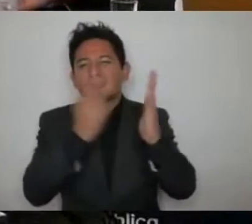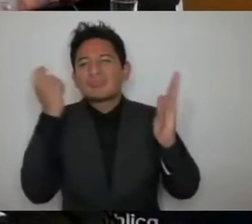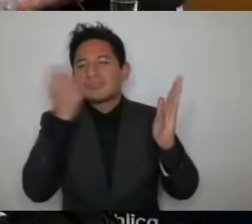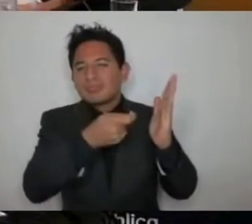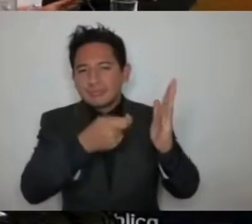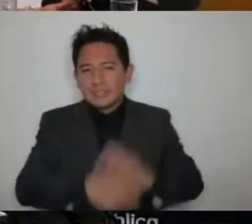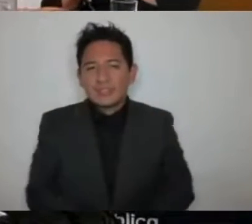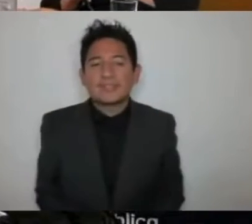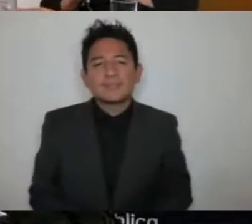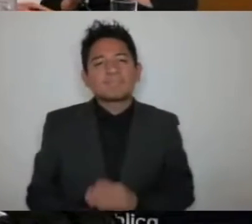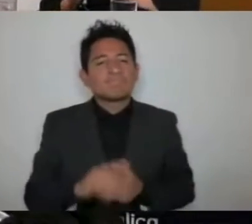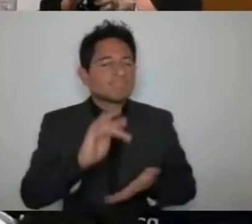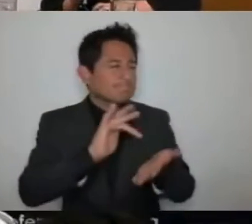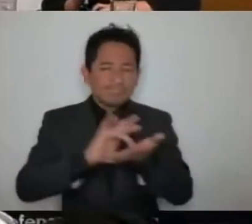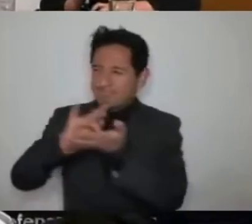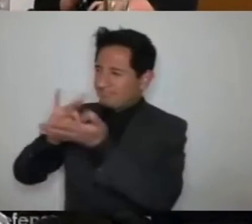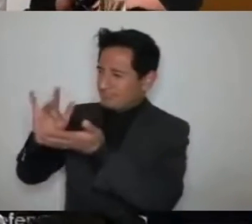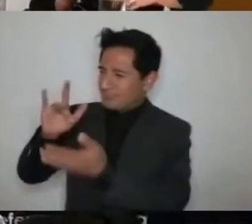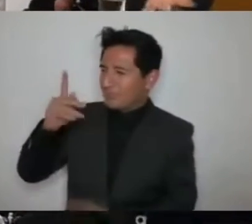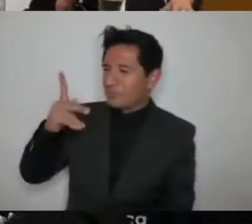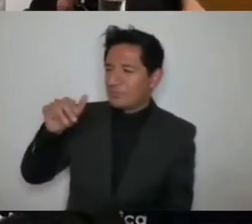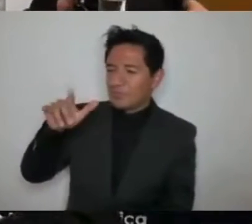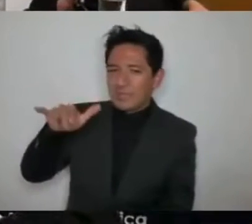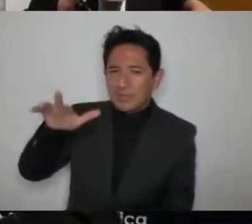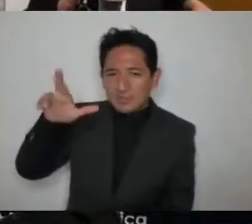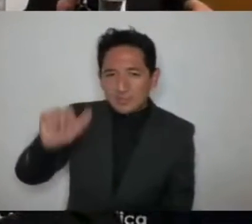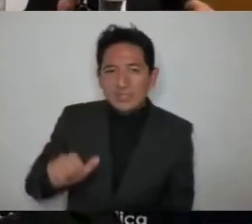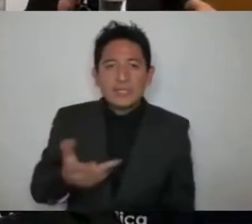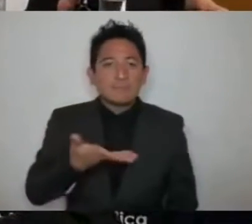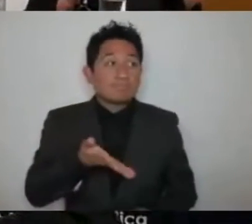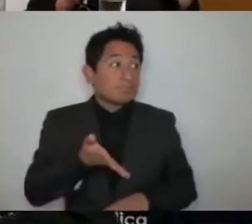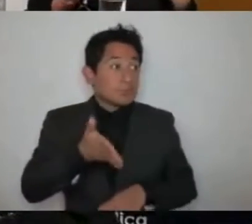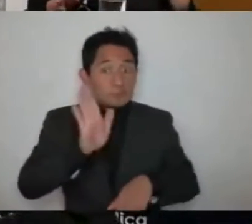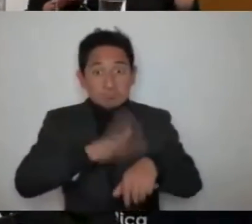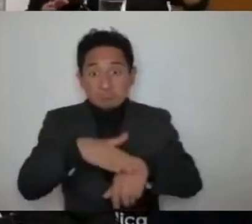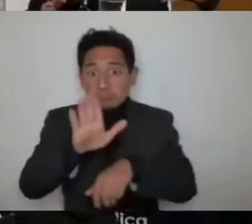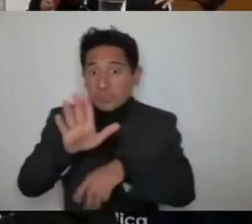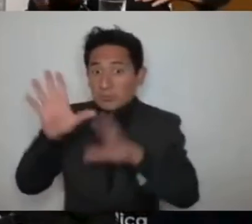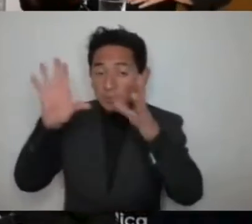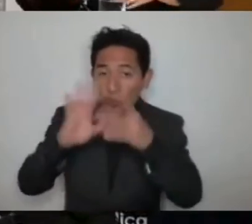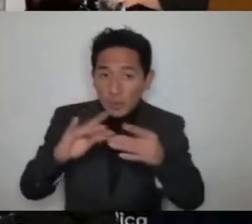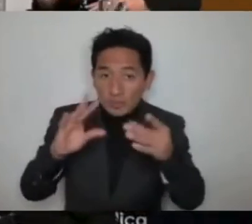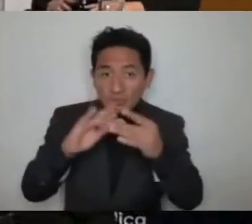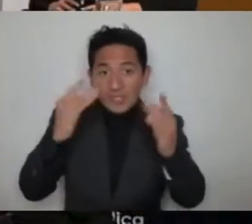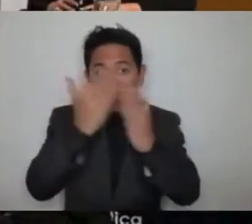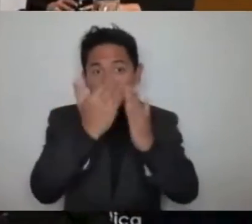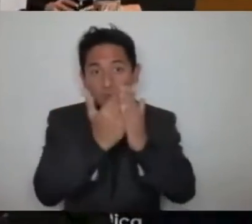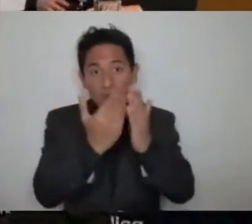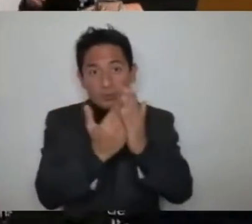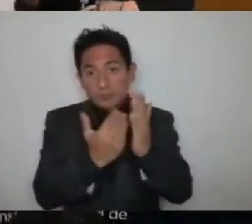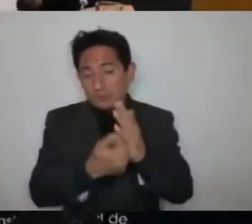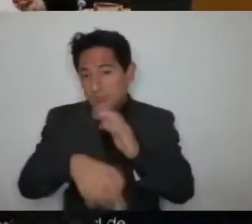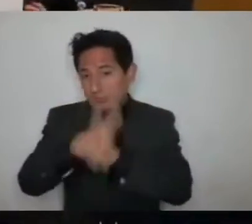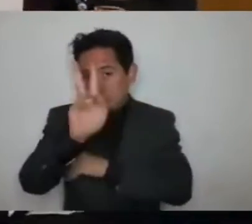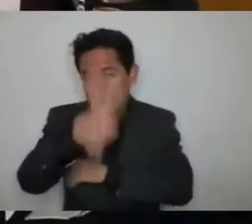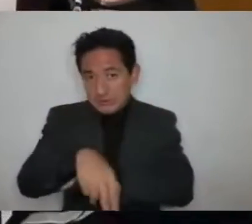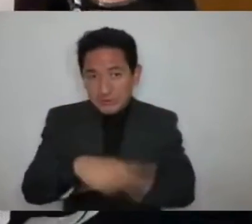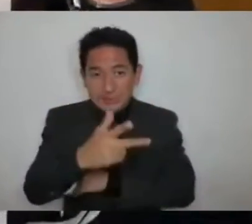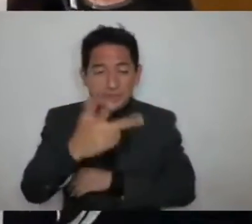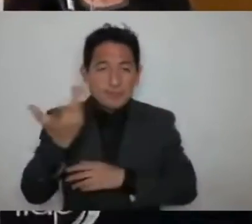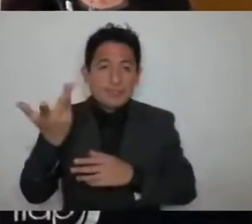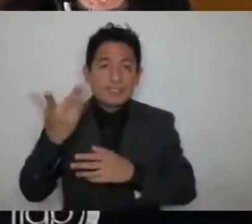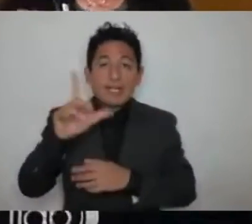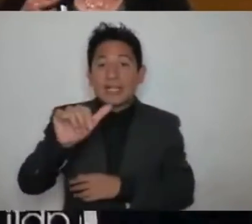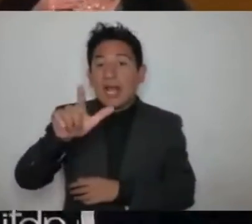Palmira pues más que compartir sobre el protocolo porque creo que no puedo agregar nada más a la excelente presentación de